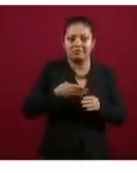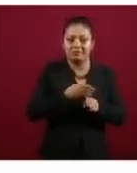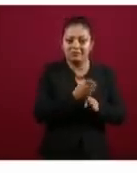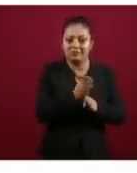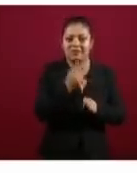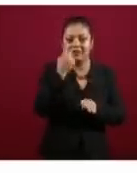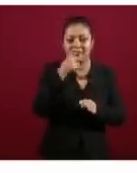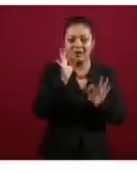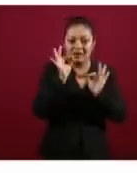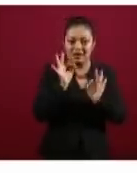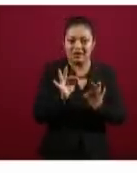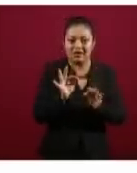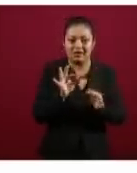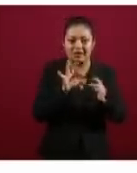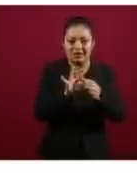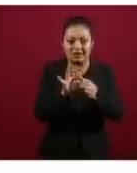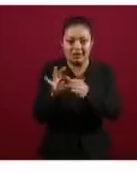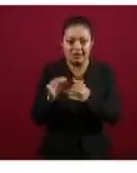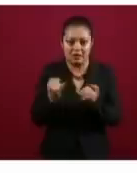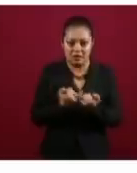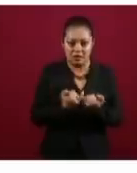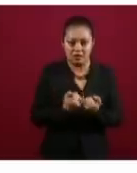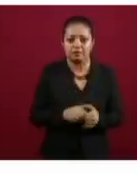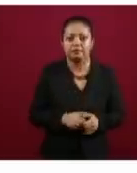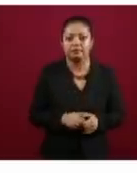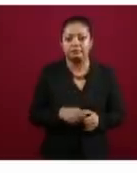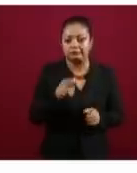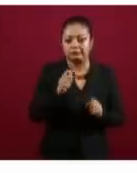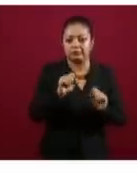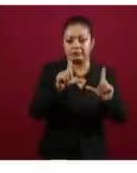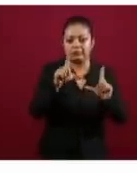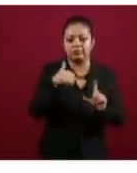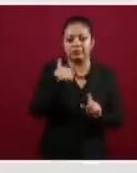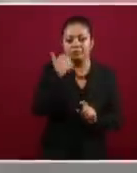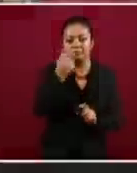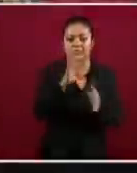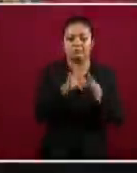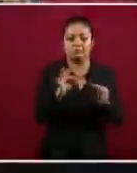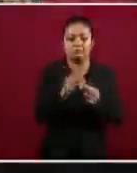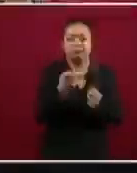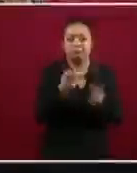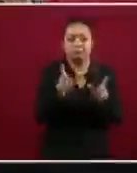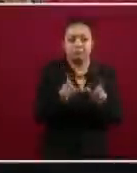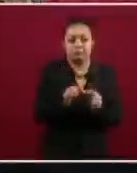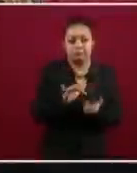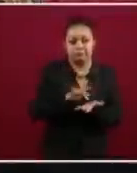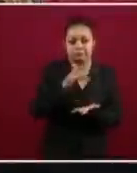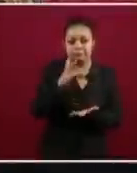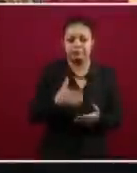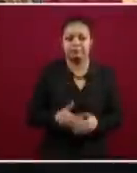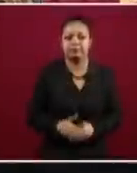debida representatividad. Esto a grandes rasgos es lo que quería comentarles. Gracias.